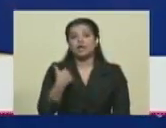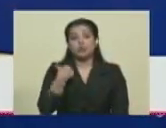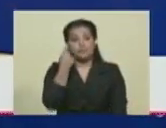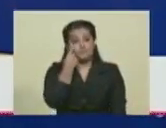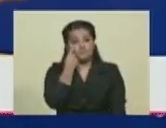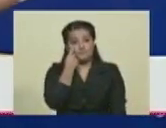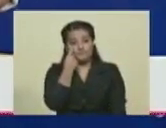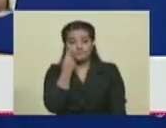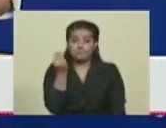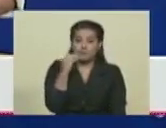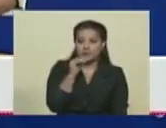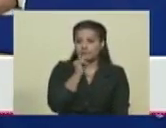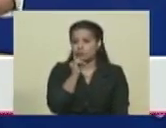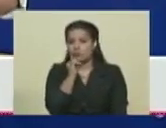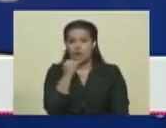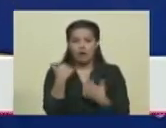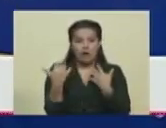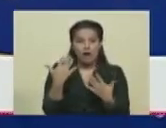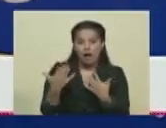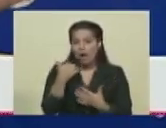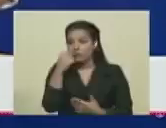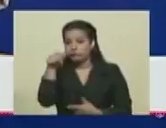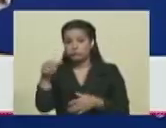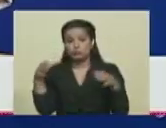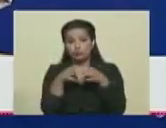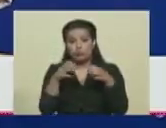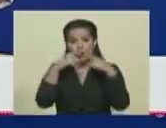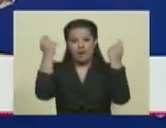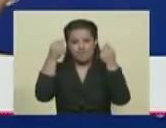otra reacción que se genere aquí en el comando de